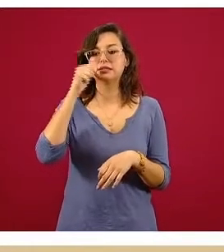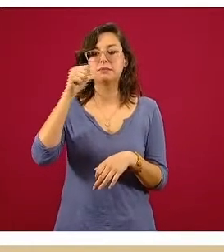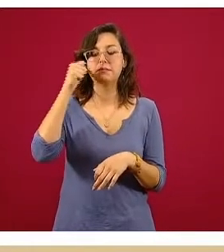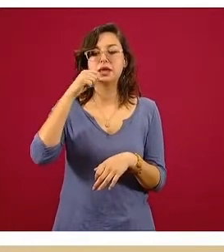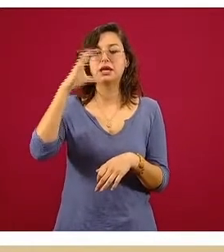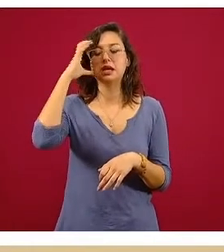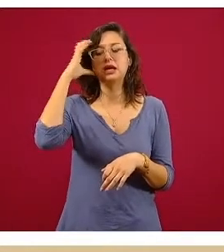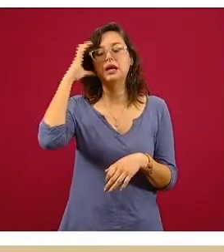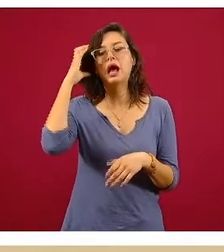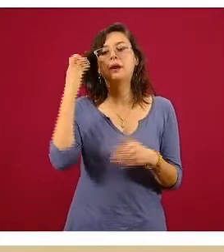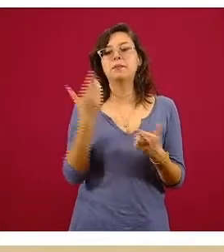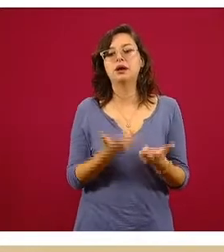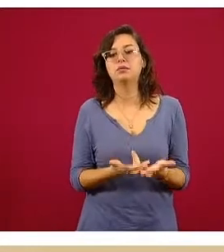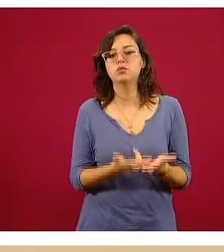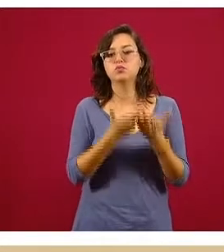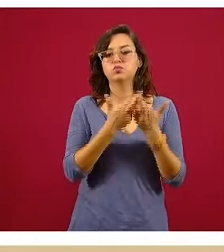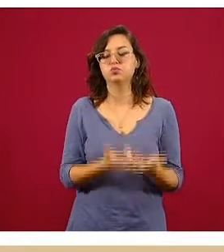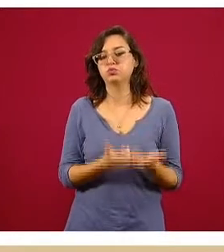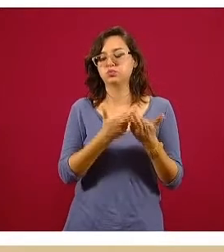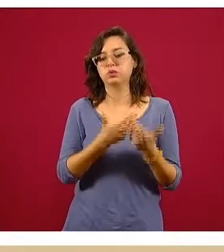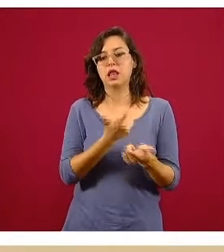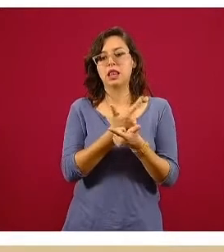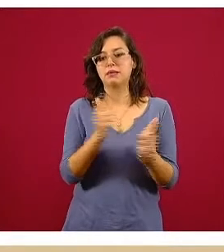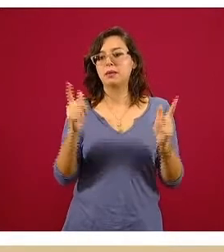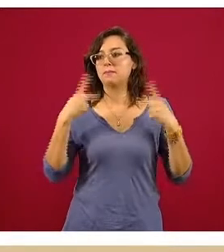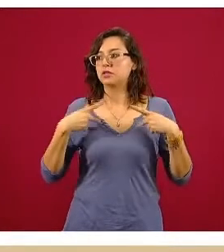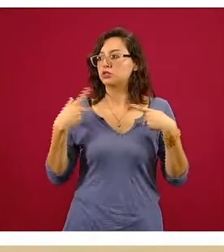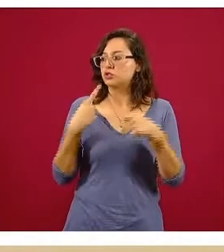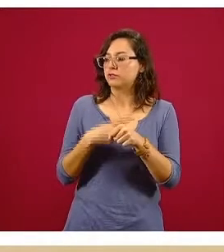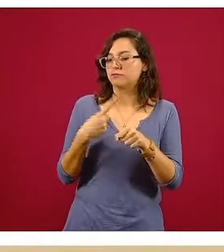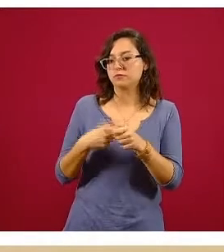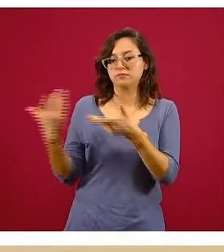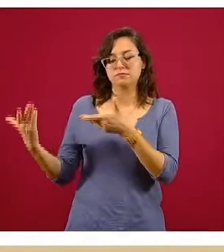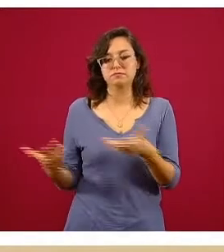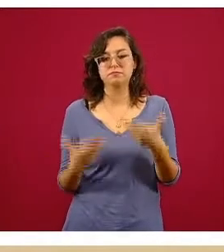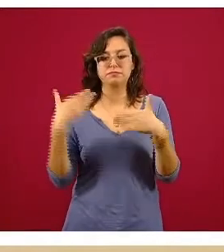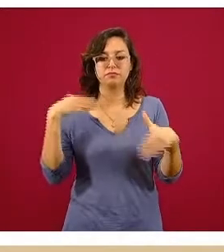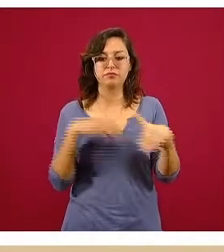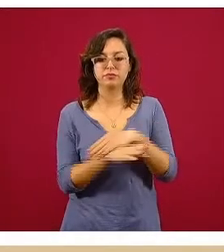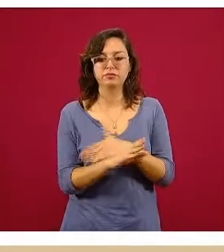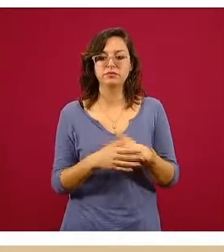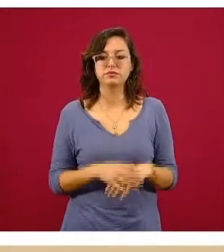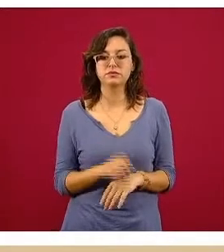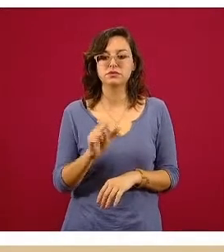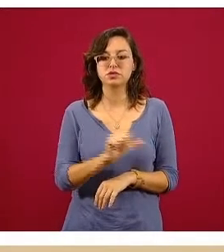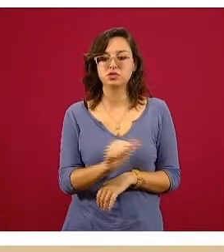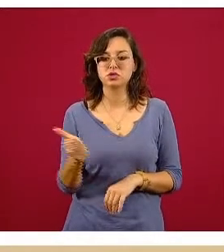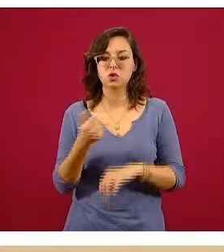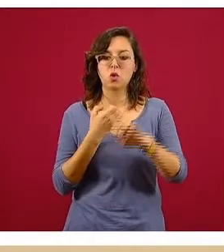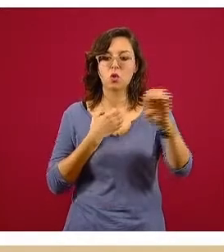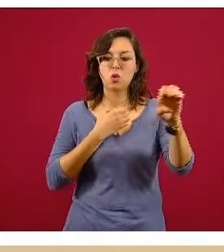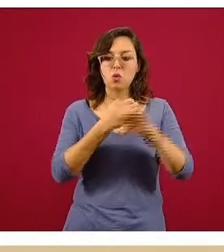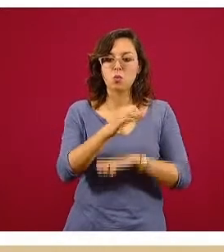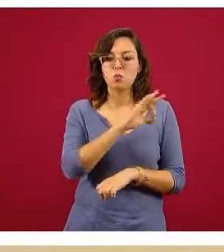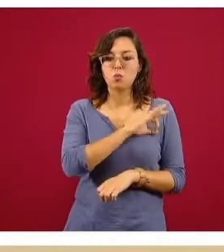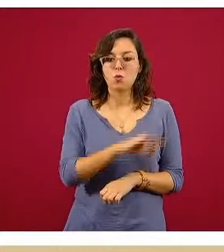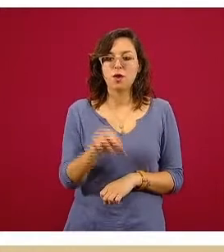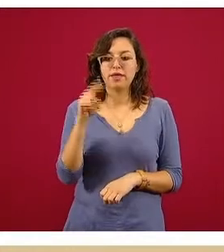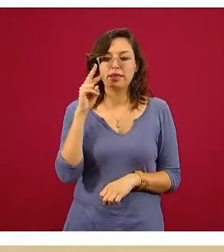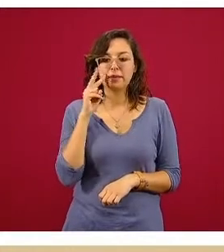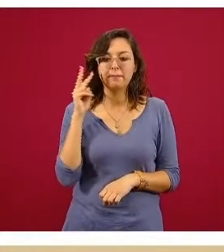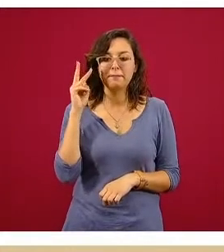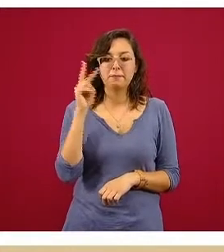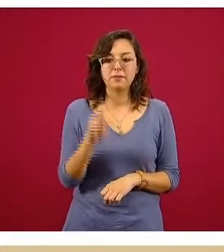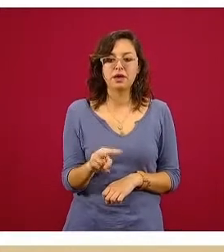permita ofrecer siempre el servicio de este tipo de camas a las personas que así lo refieren. Otros estados, podemos ver cada uno de ellos, pues